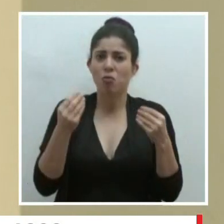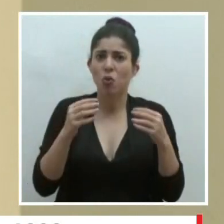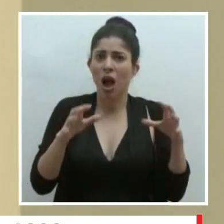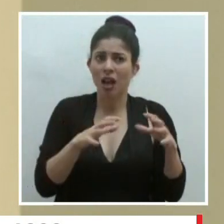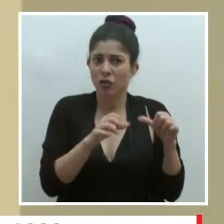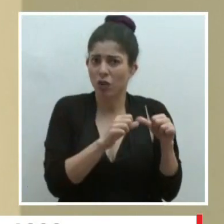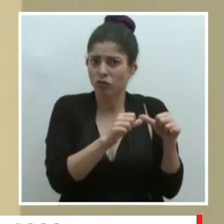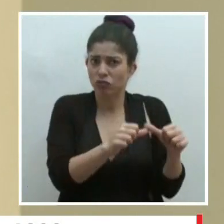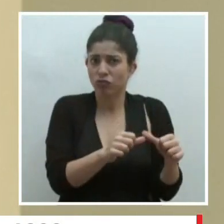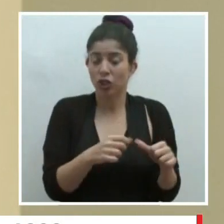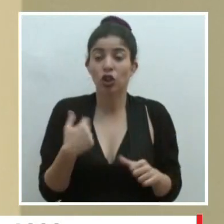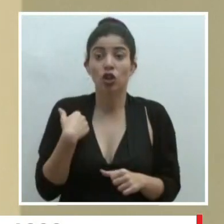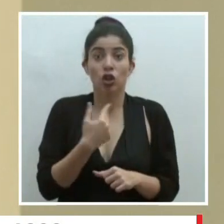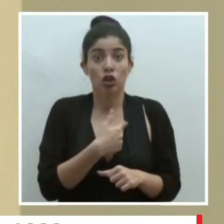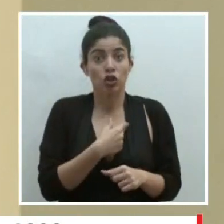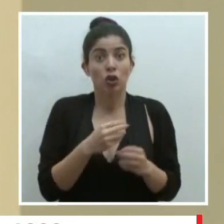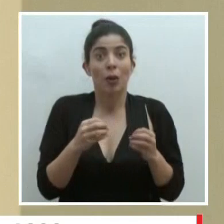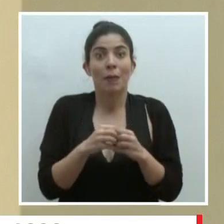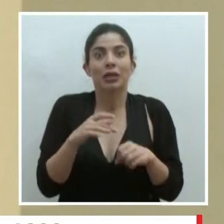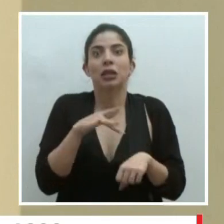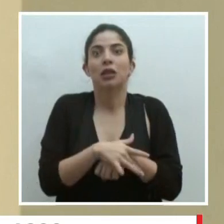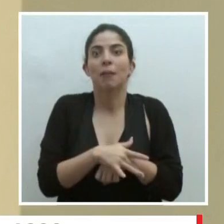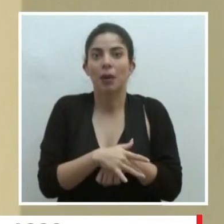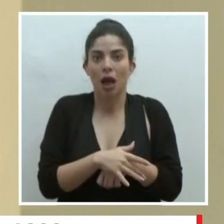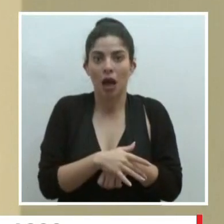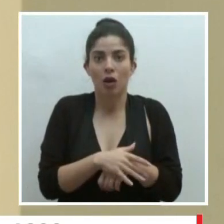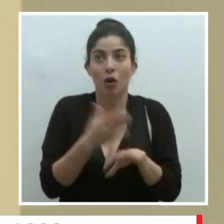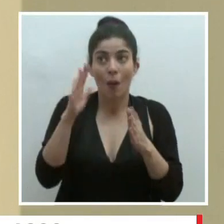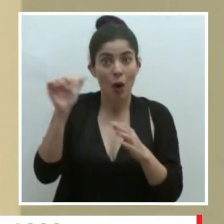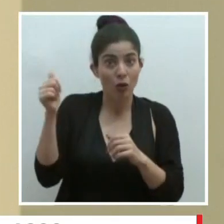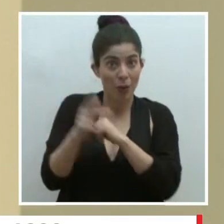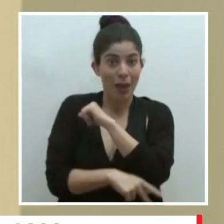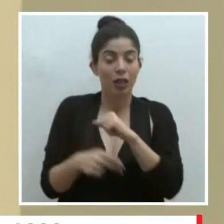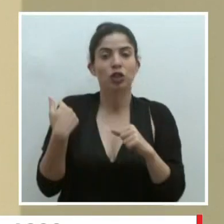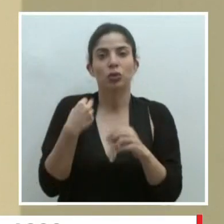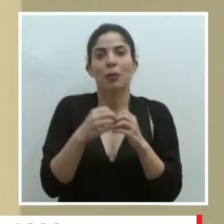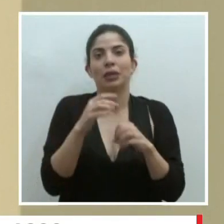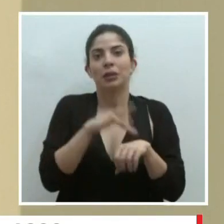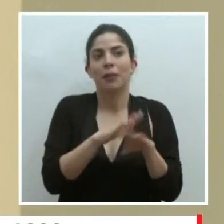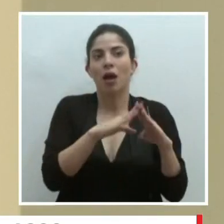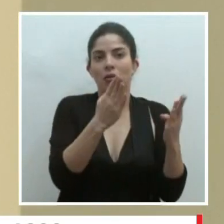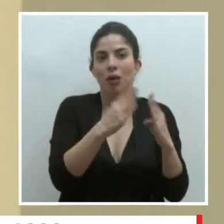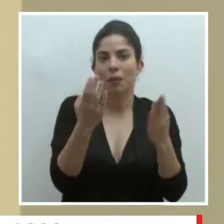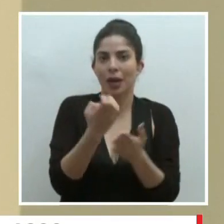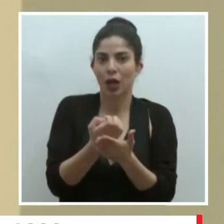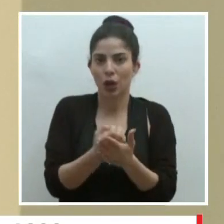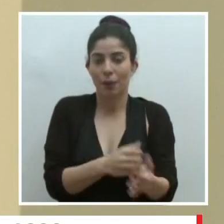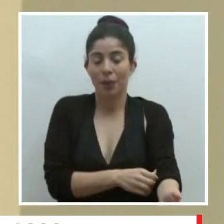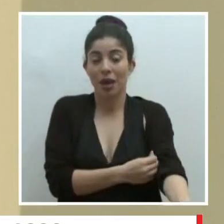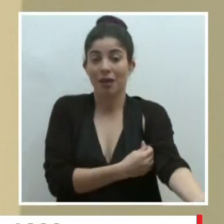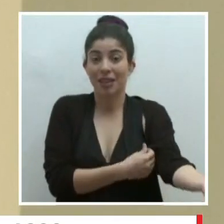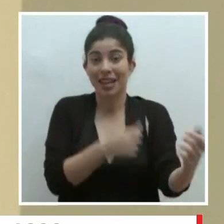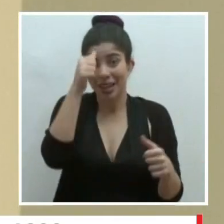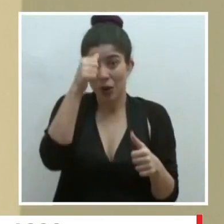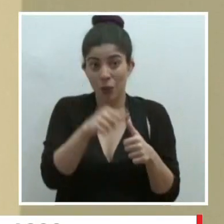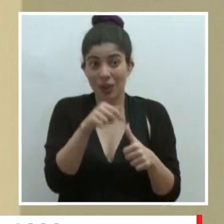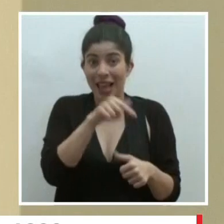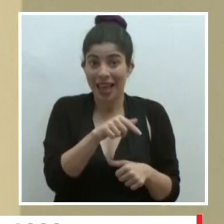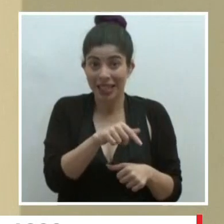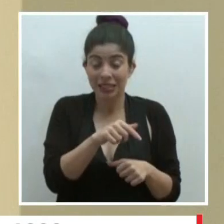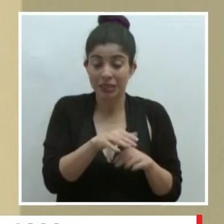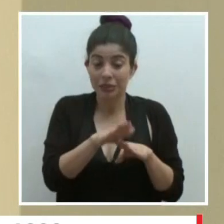funcionando, incluso fuimos de los que más tempranamente activamos muchas de las actividades económicas. Recordemos que este paso implica